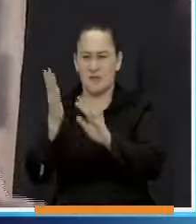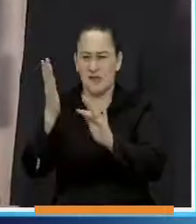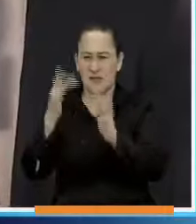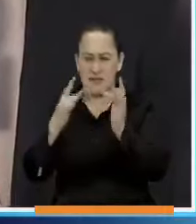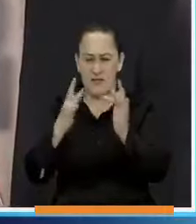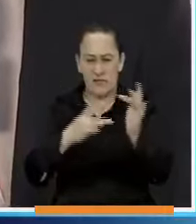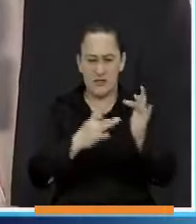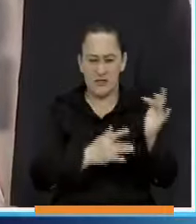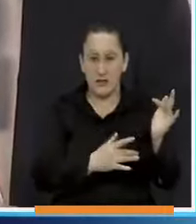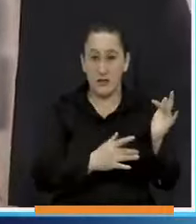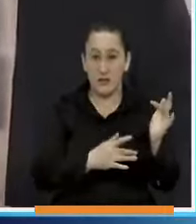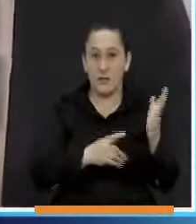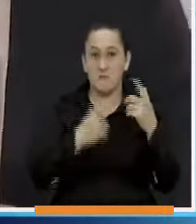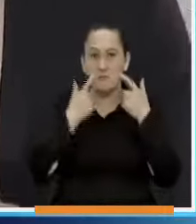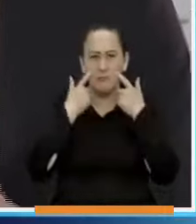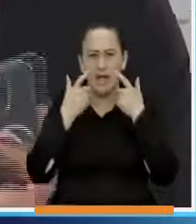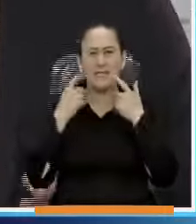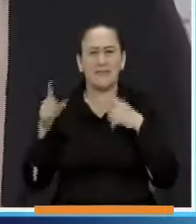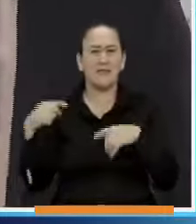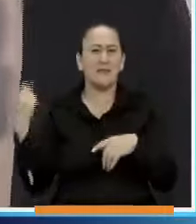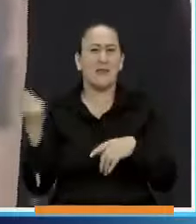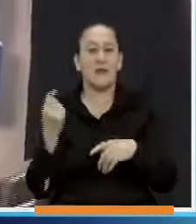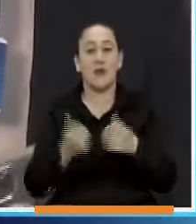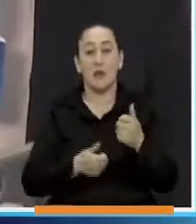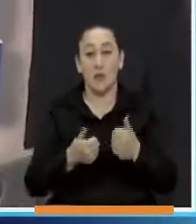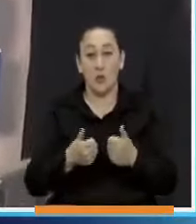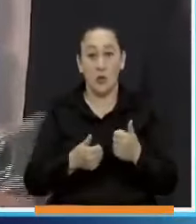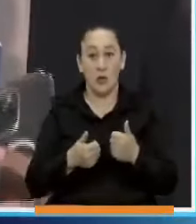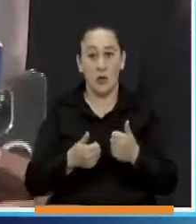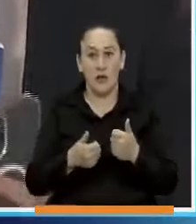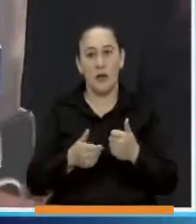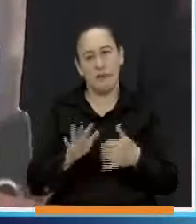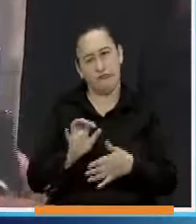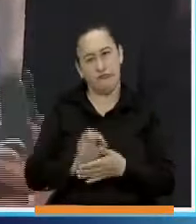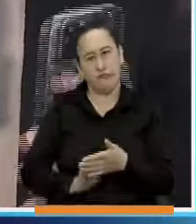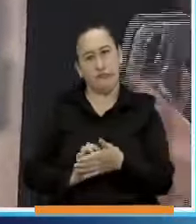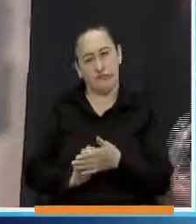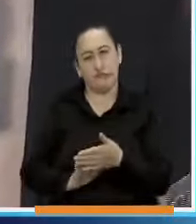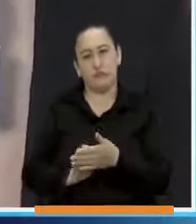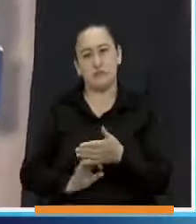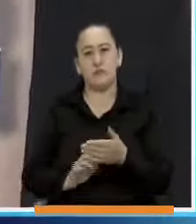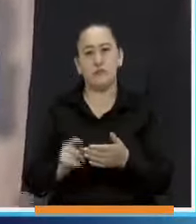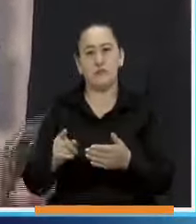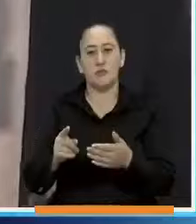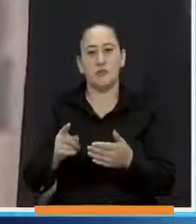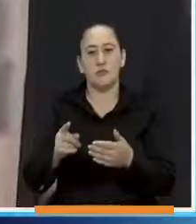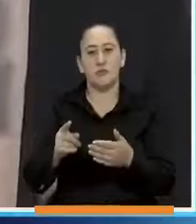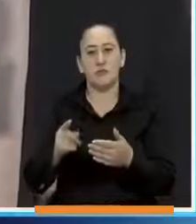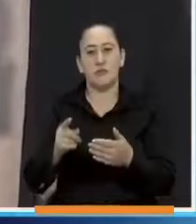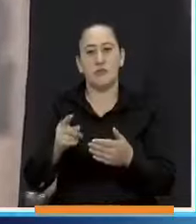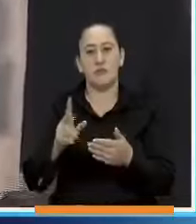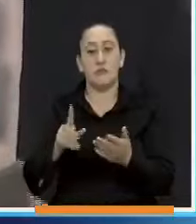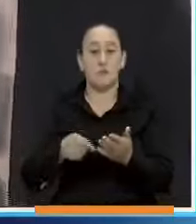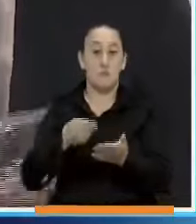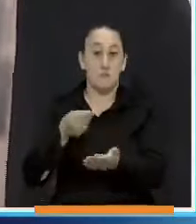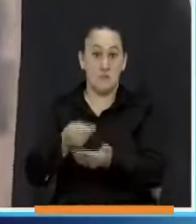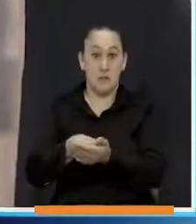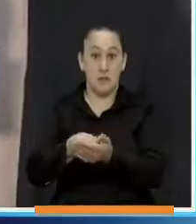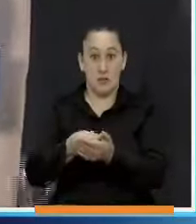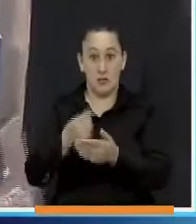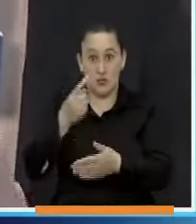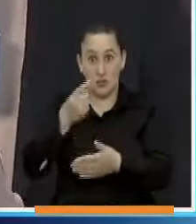inconsistencias. Una de las más comunes es que con el fin de disminuir la base gravable y por ende el impuesto de renta,